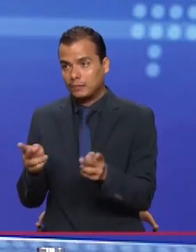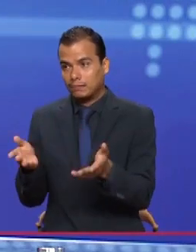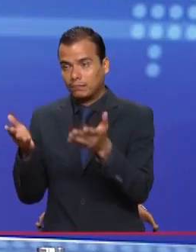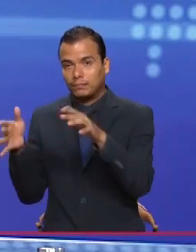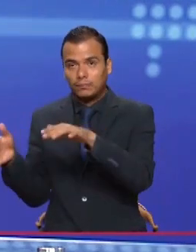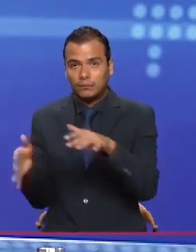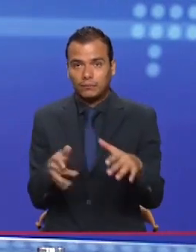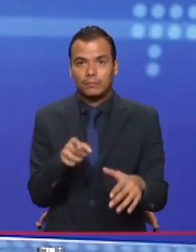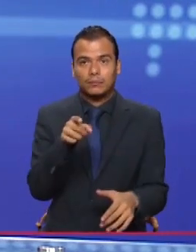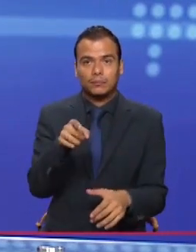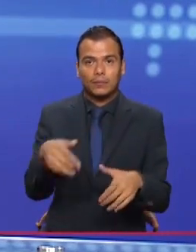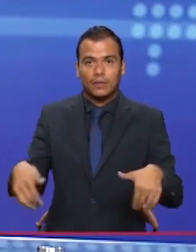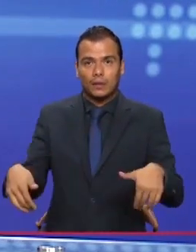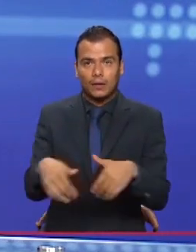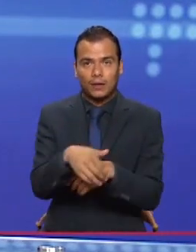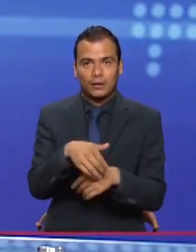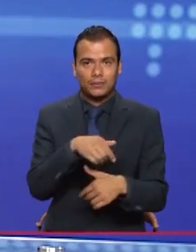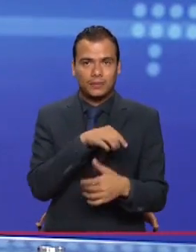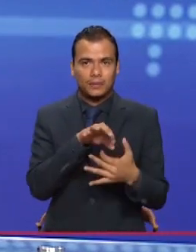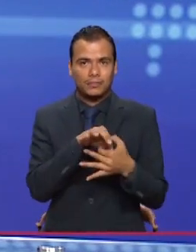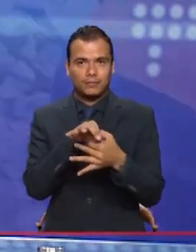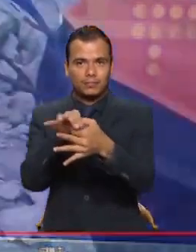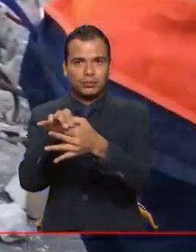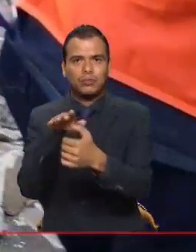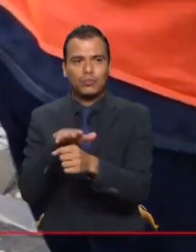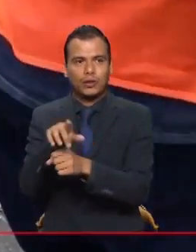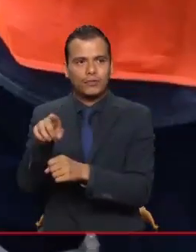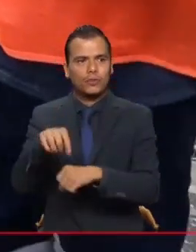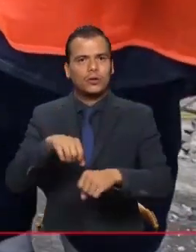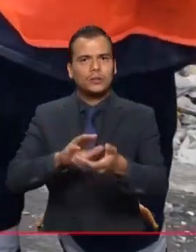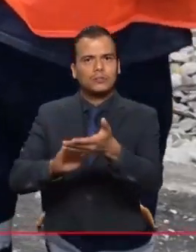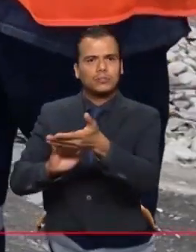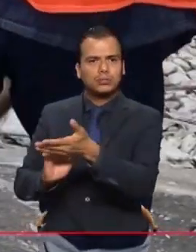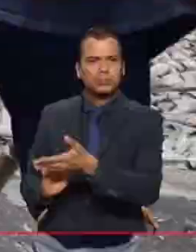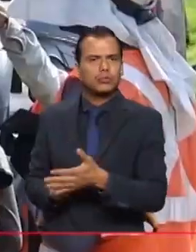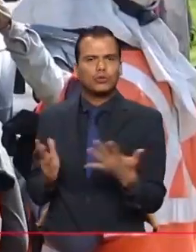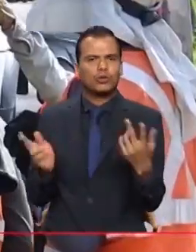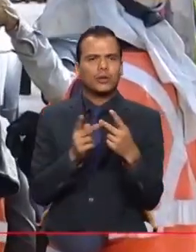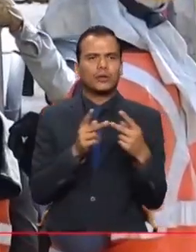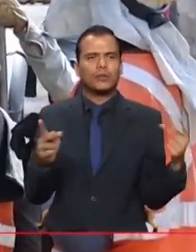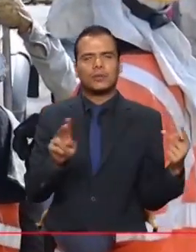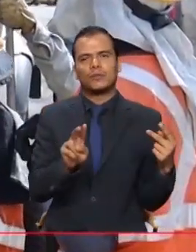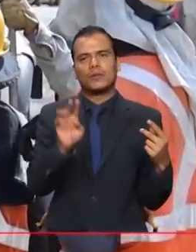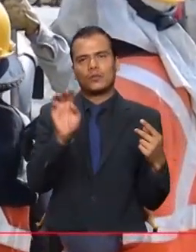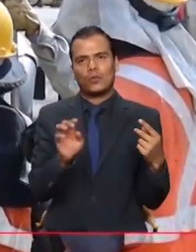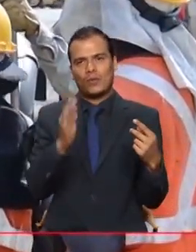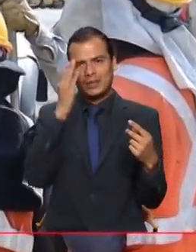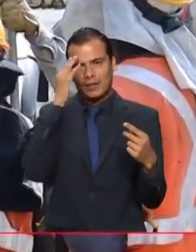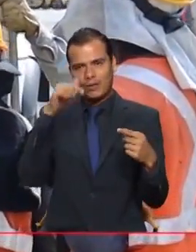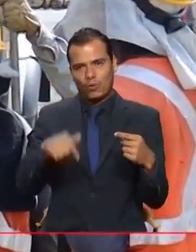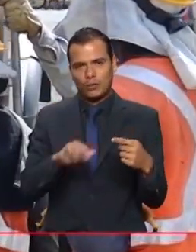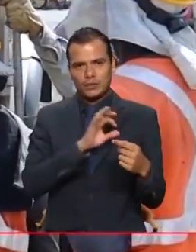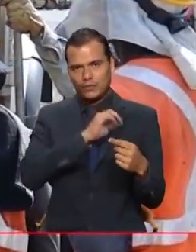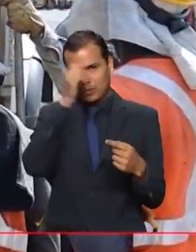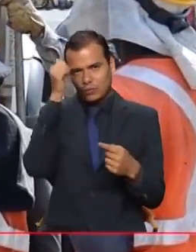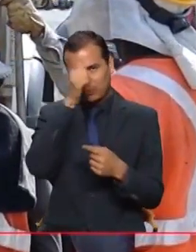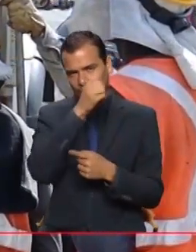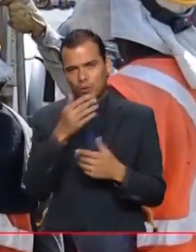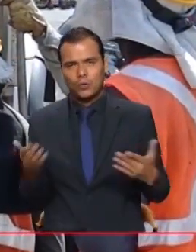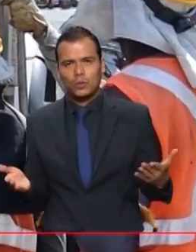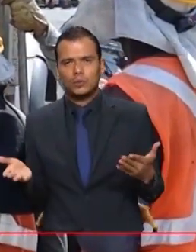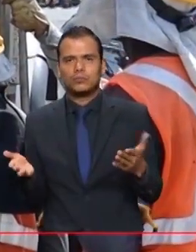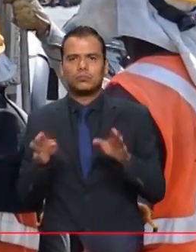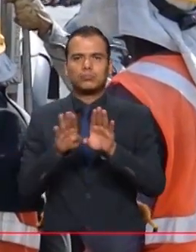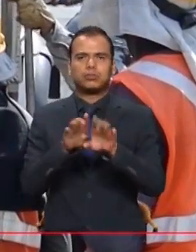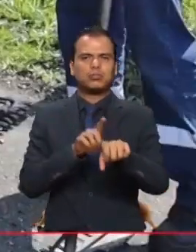Continúan los trabajos en la vía hacia Buenaventura. Este fin de semana, en el kilómetro 29, se restringió el paso entre las 4